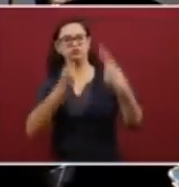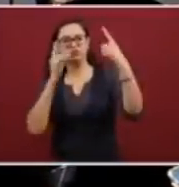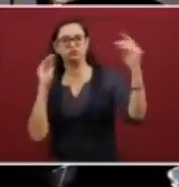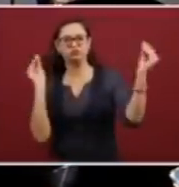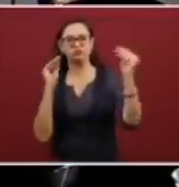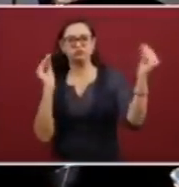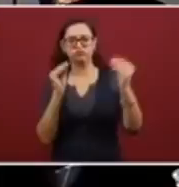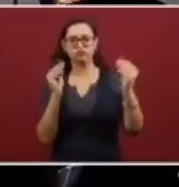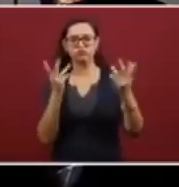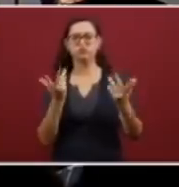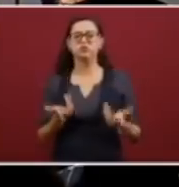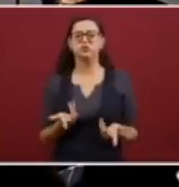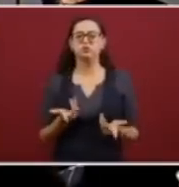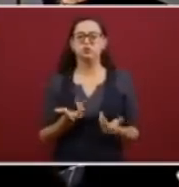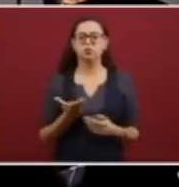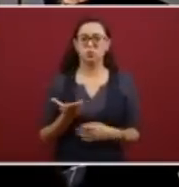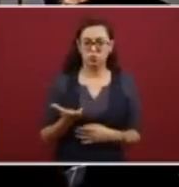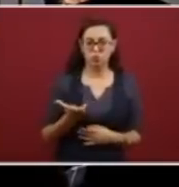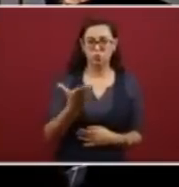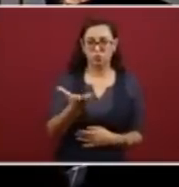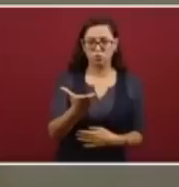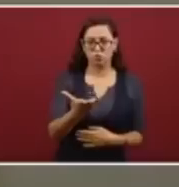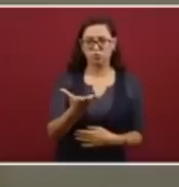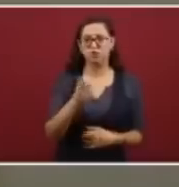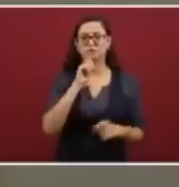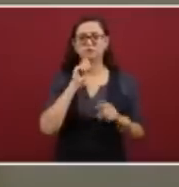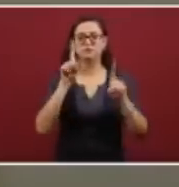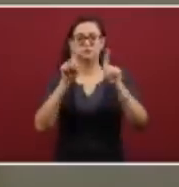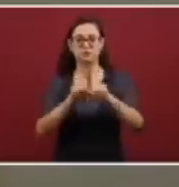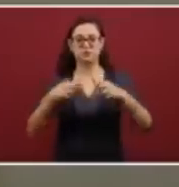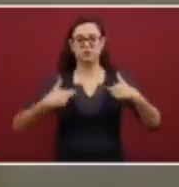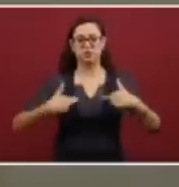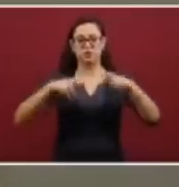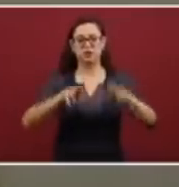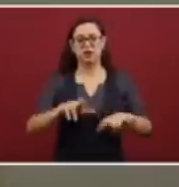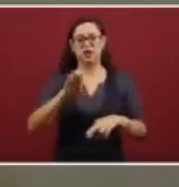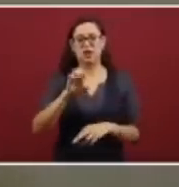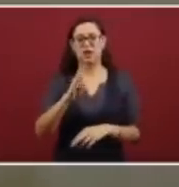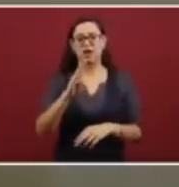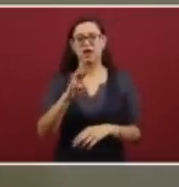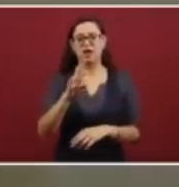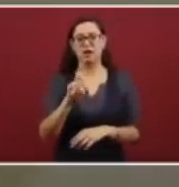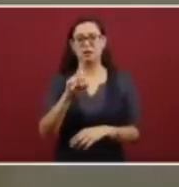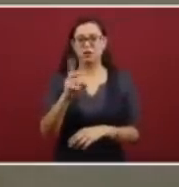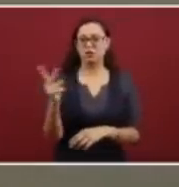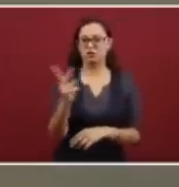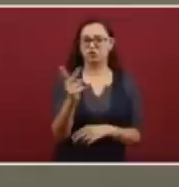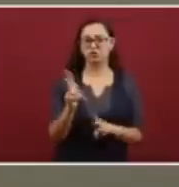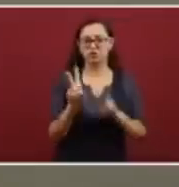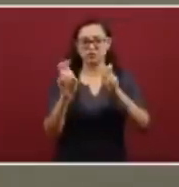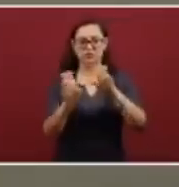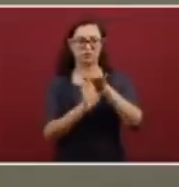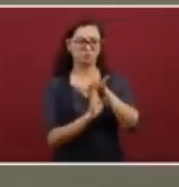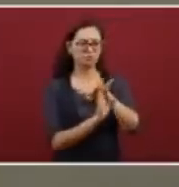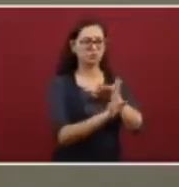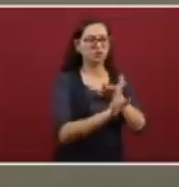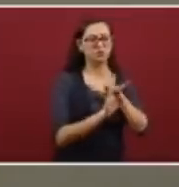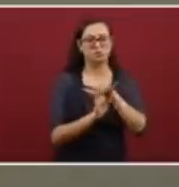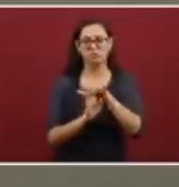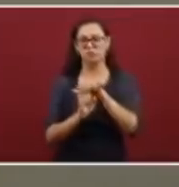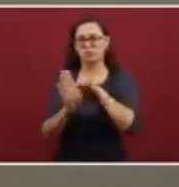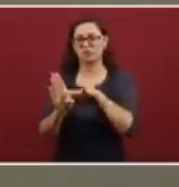tanto usted como el el canciller ebrard menciona del tema migratorio que no es propiamente